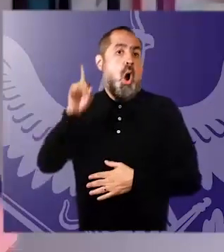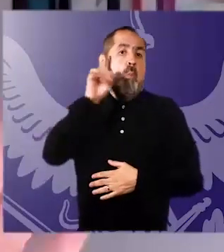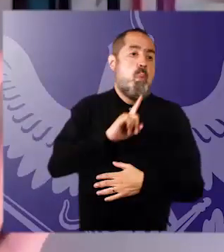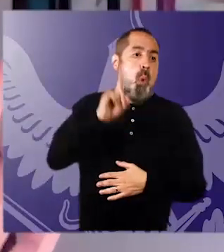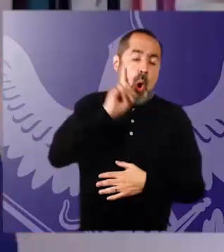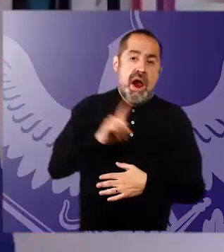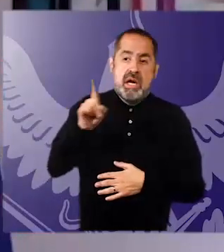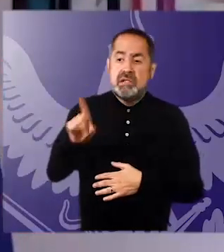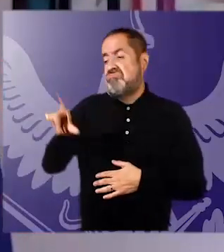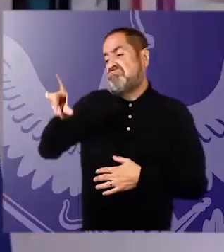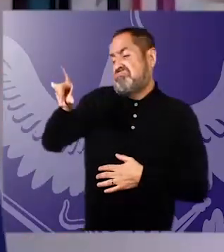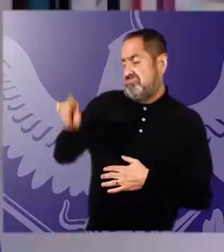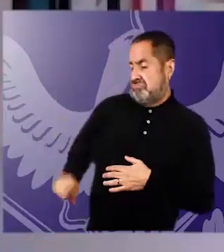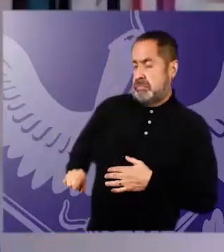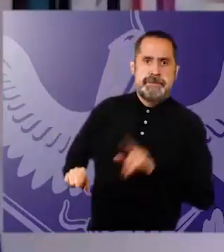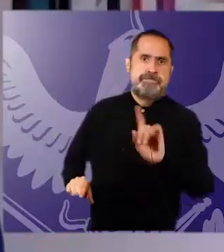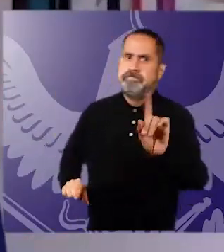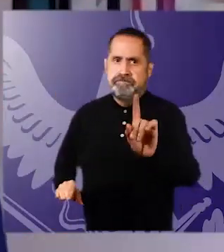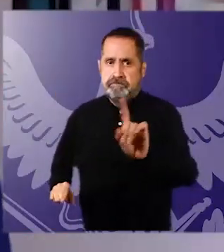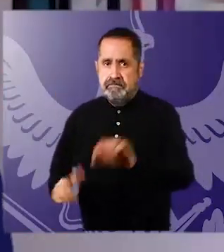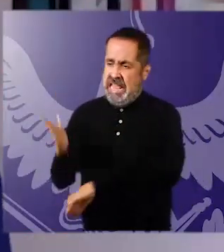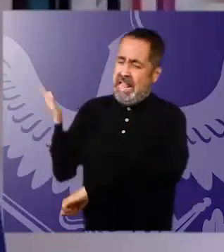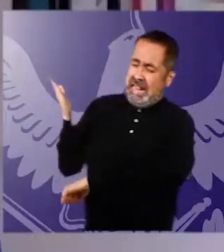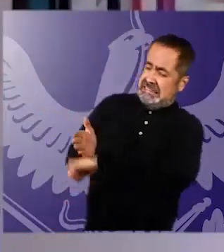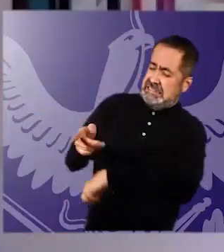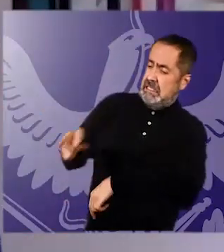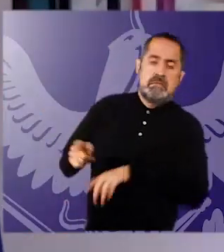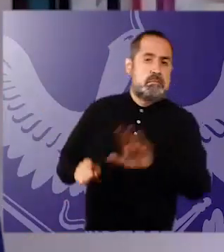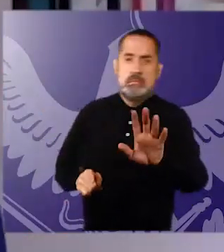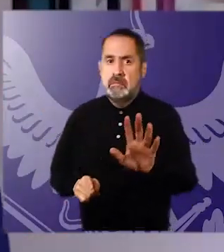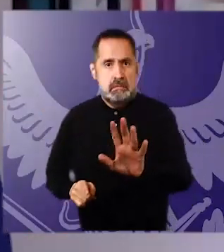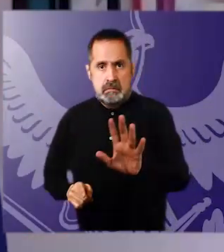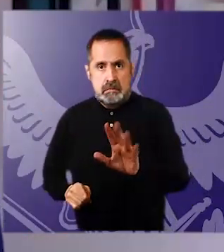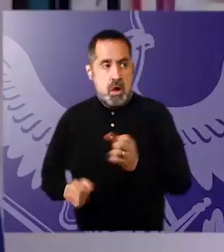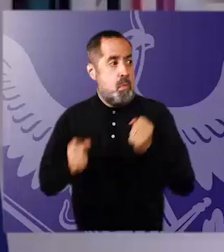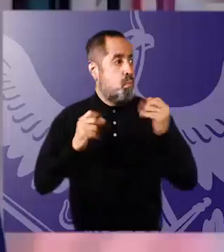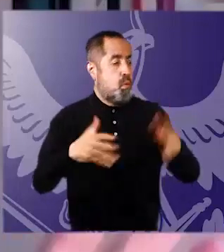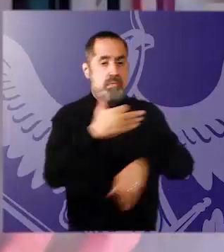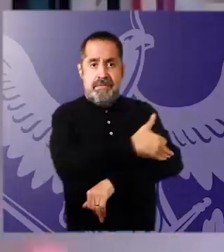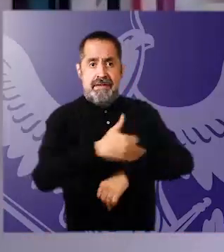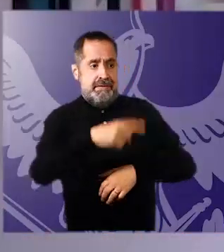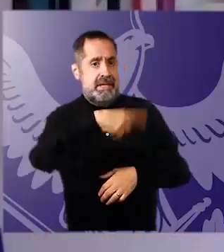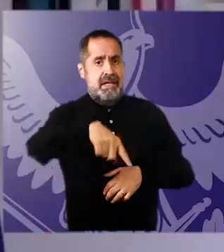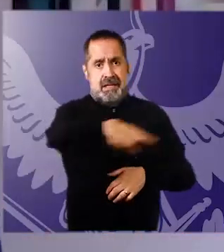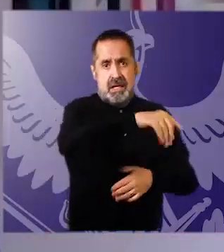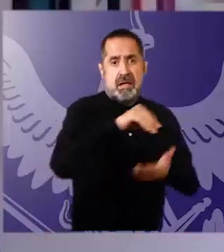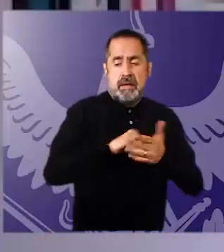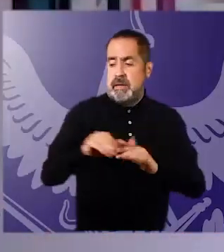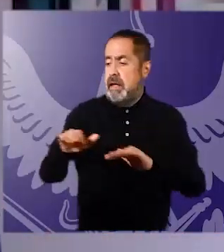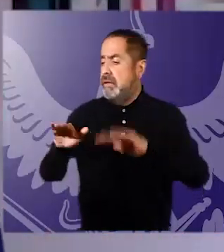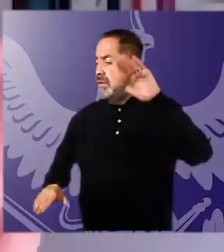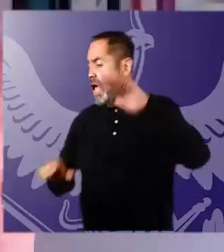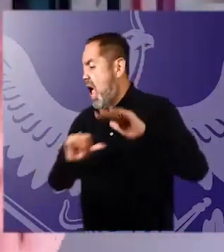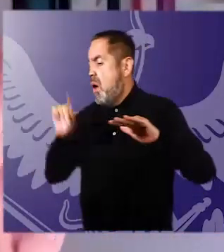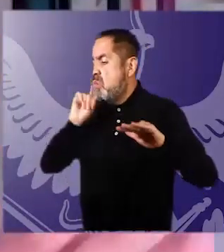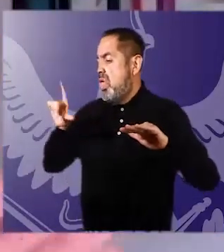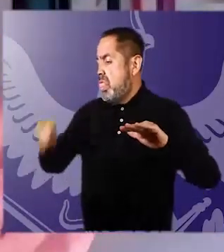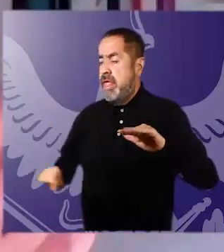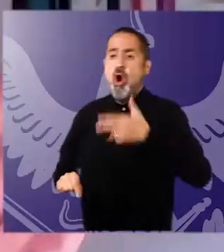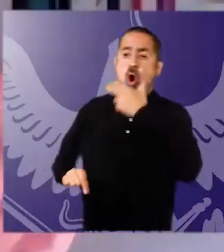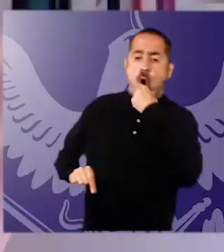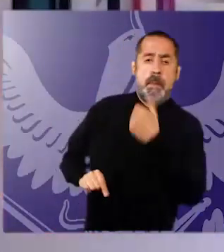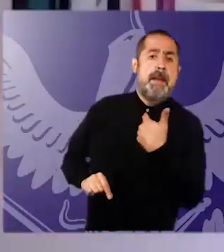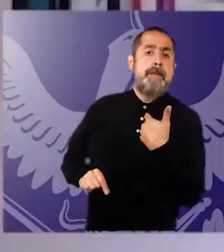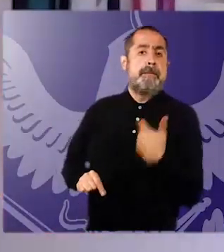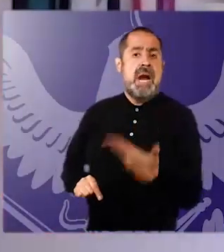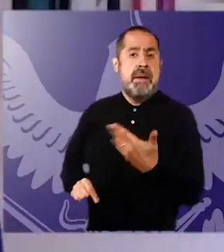No porque sean mujeres deben ser humilladas o castigadas. En muchas familias todavía vemos un trato